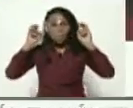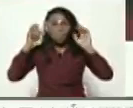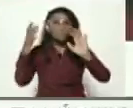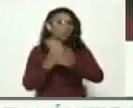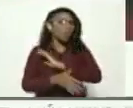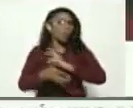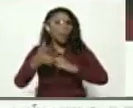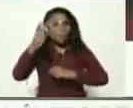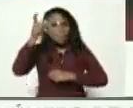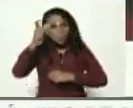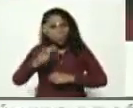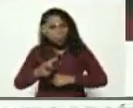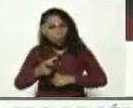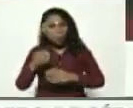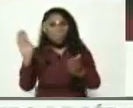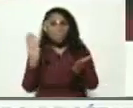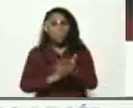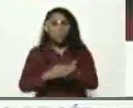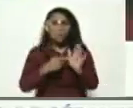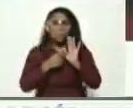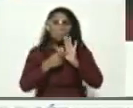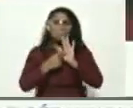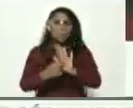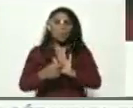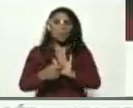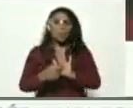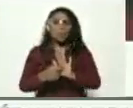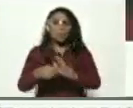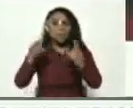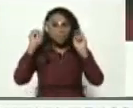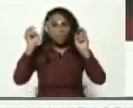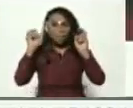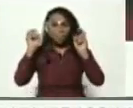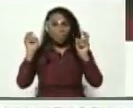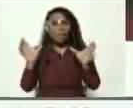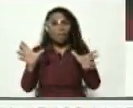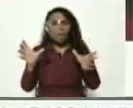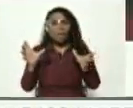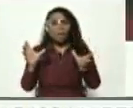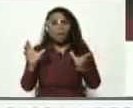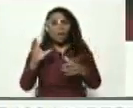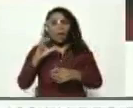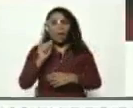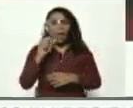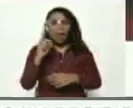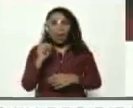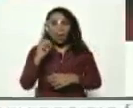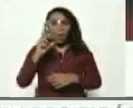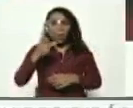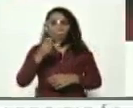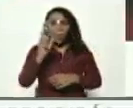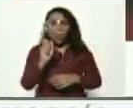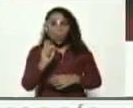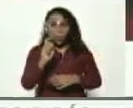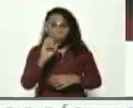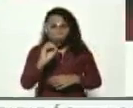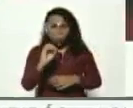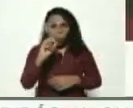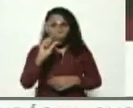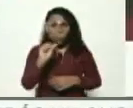el ser humano, plasmado en la doctrina del Congreso de Angostura. De ese estado de